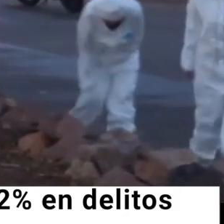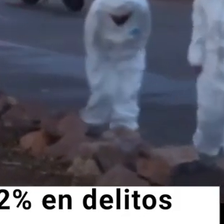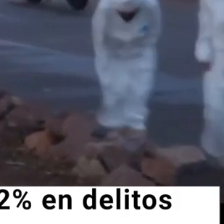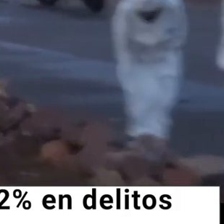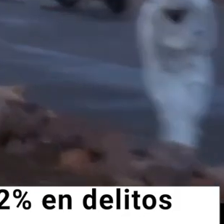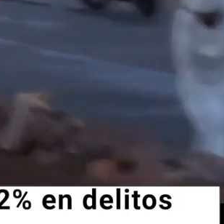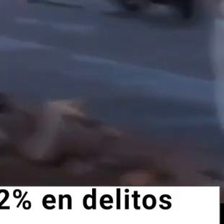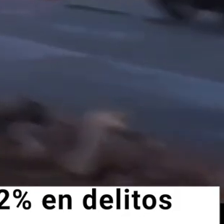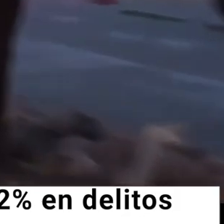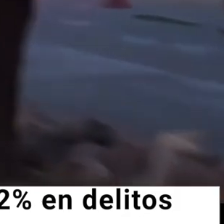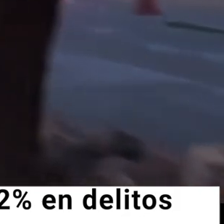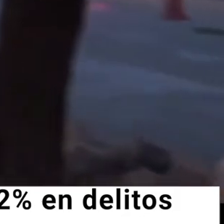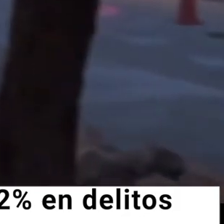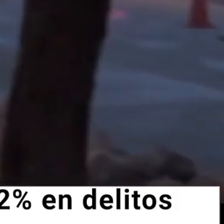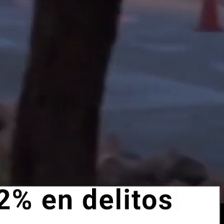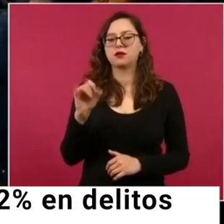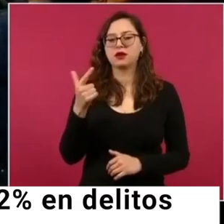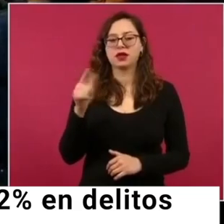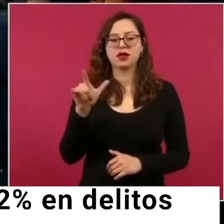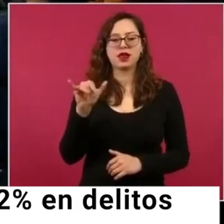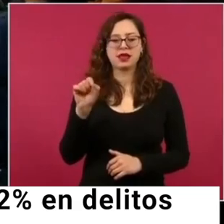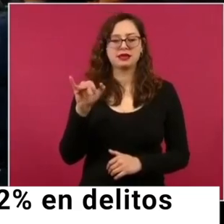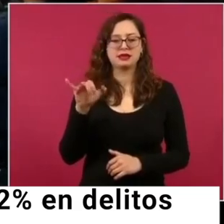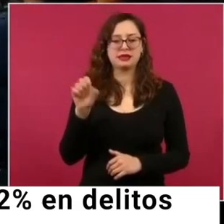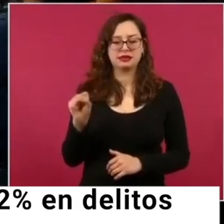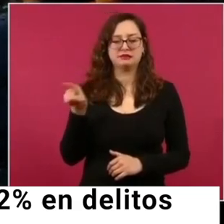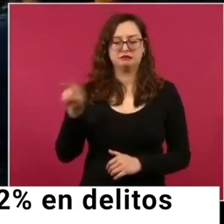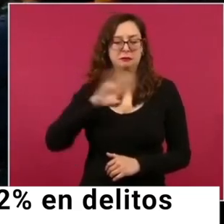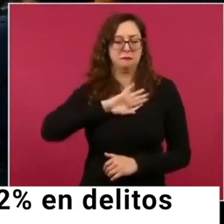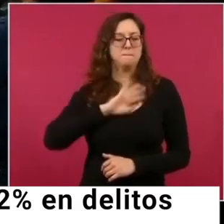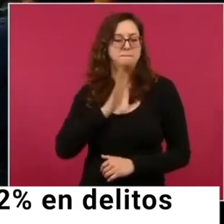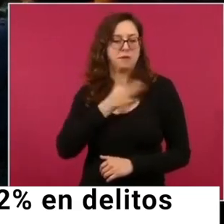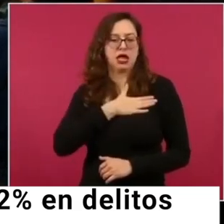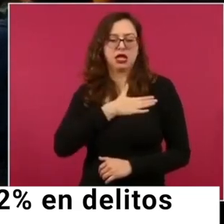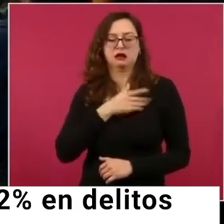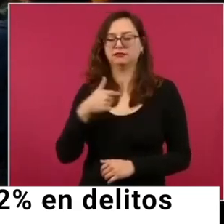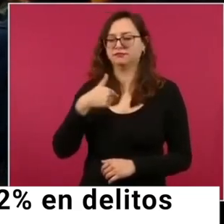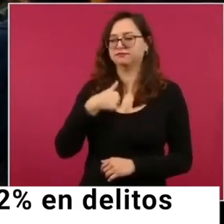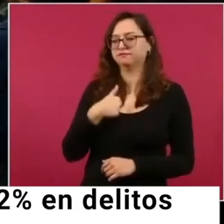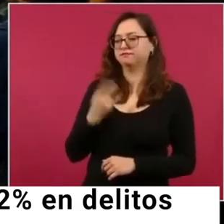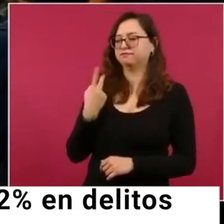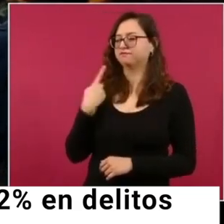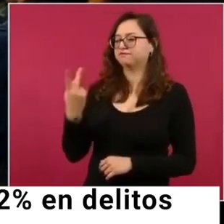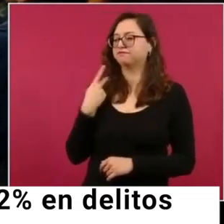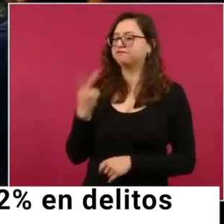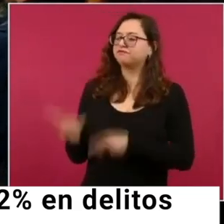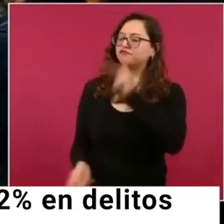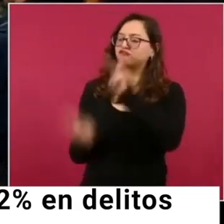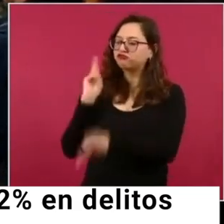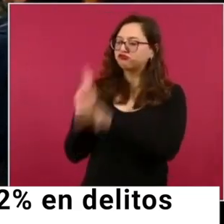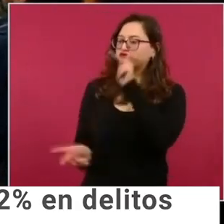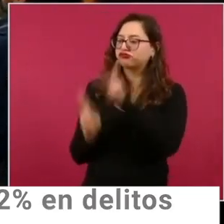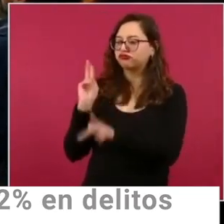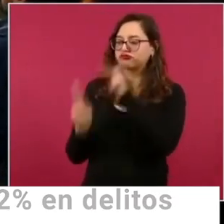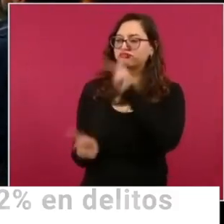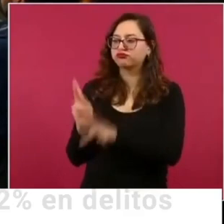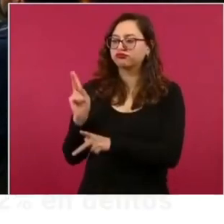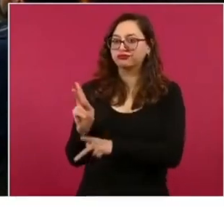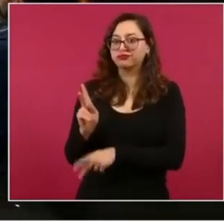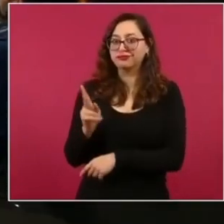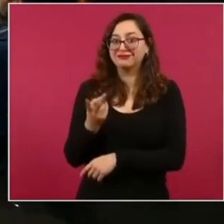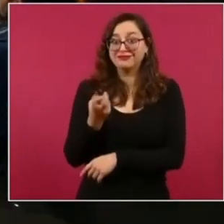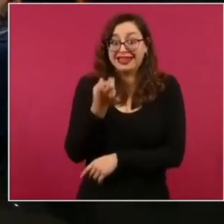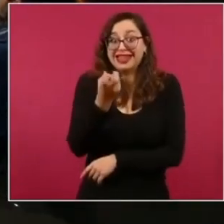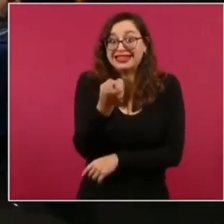el 1% como culposas. En días pasados, el presidente Andrés Manuel López Obrador recordó que Guanajuato es una de las